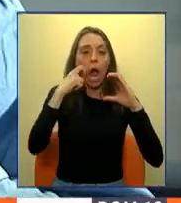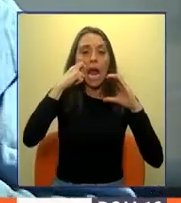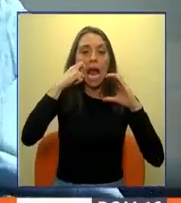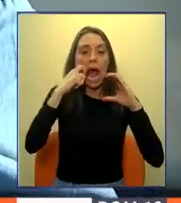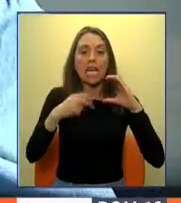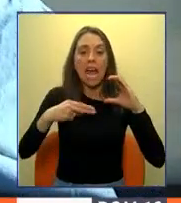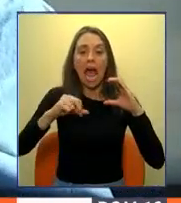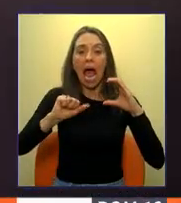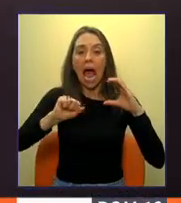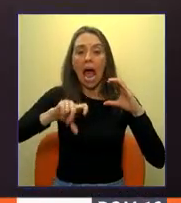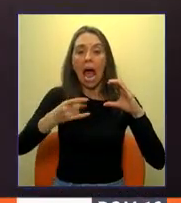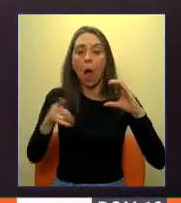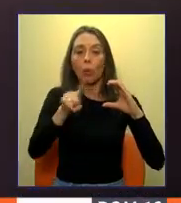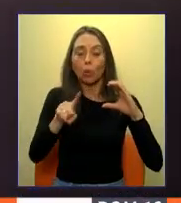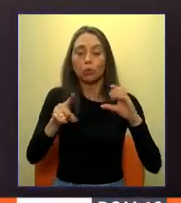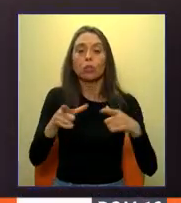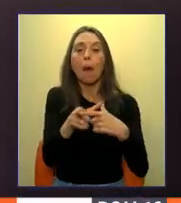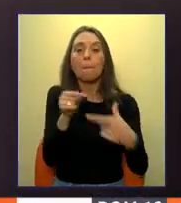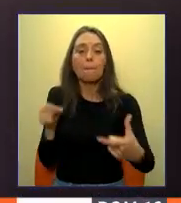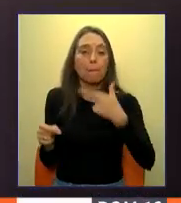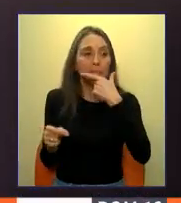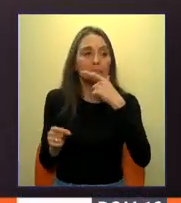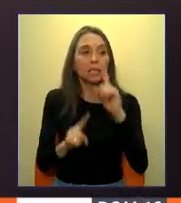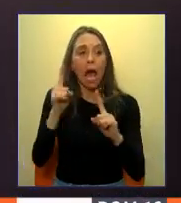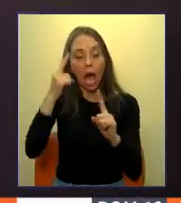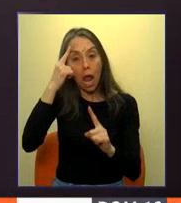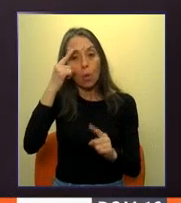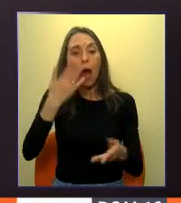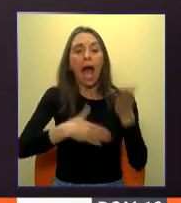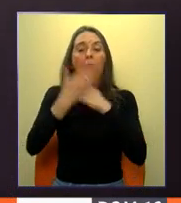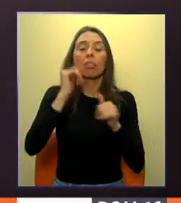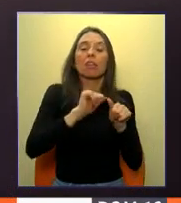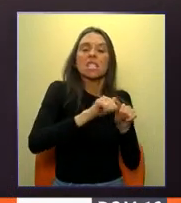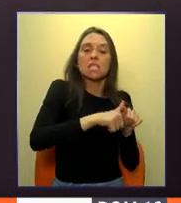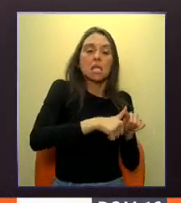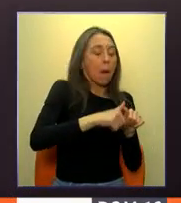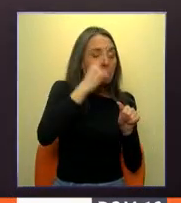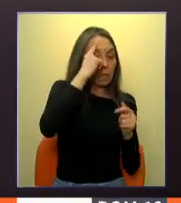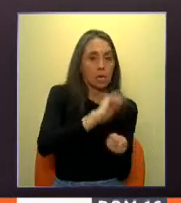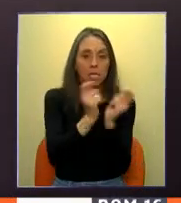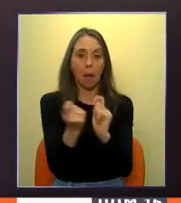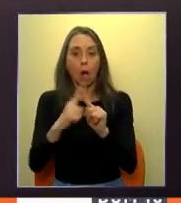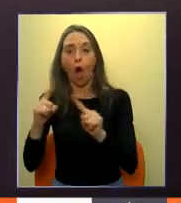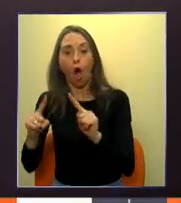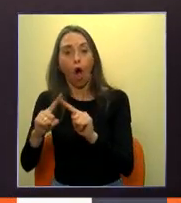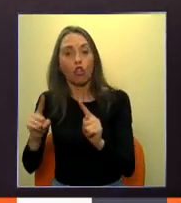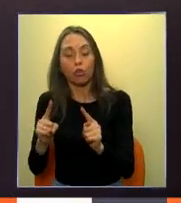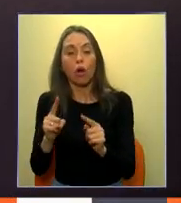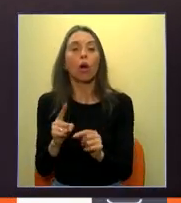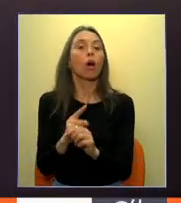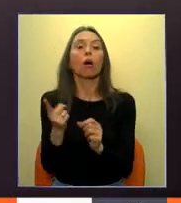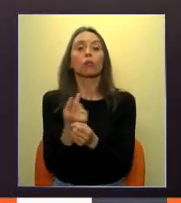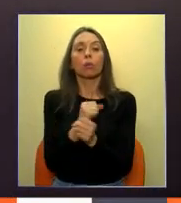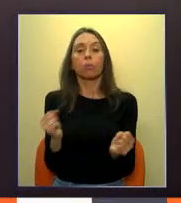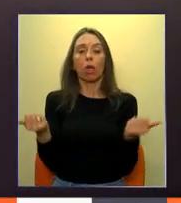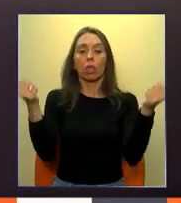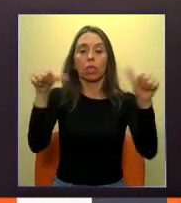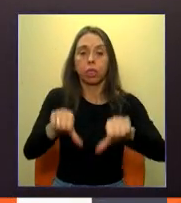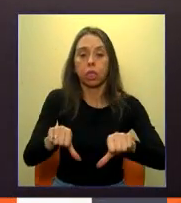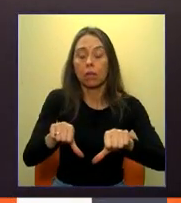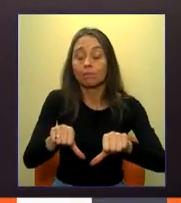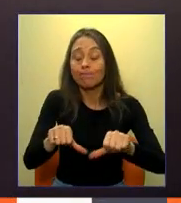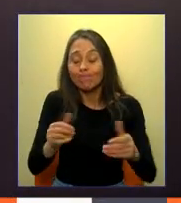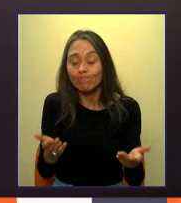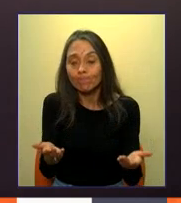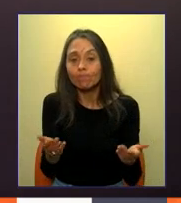carne y pizzas. Algunos se han tenido que reinventar, otros definitivamente no han podido abrir. Es por eso que en